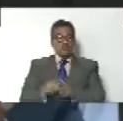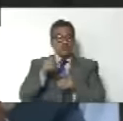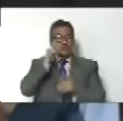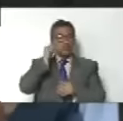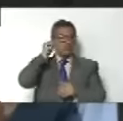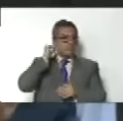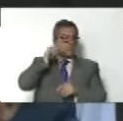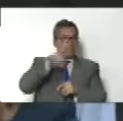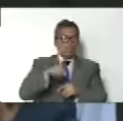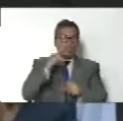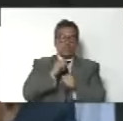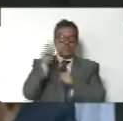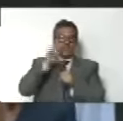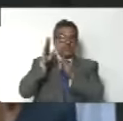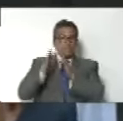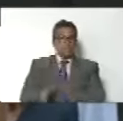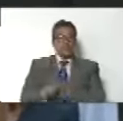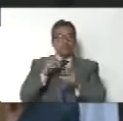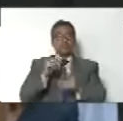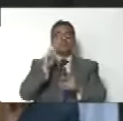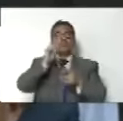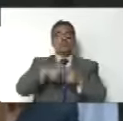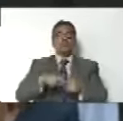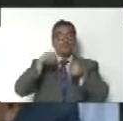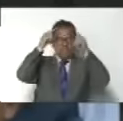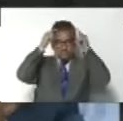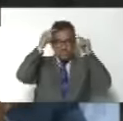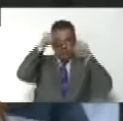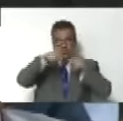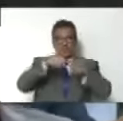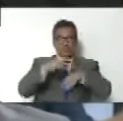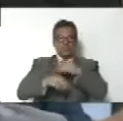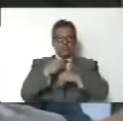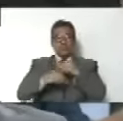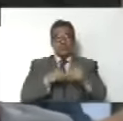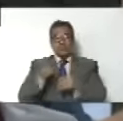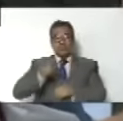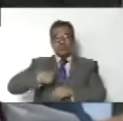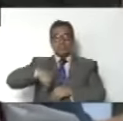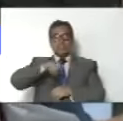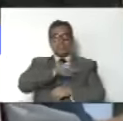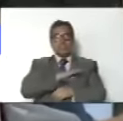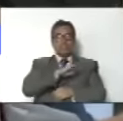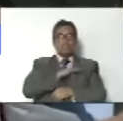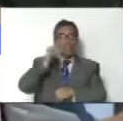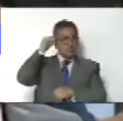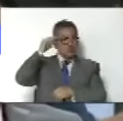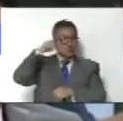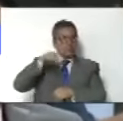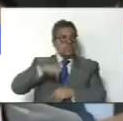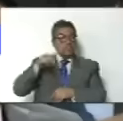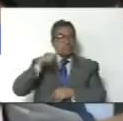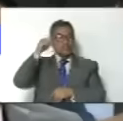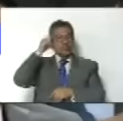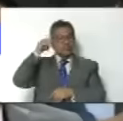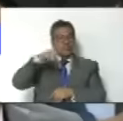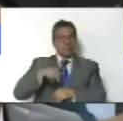venezolano para que, así como Hugo Chávez Frías cumplió con nosotros, hoy